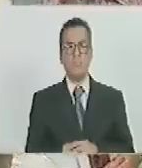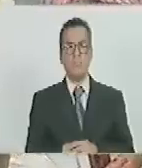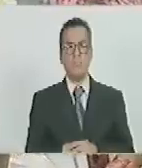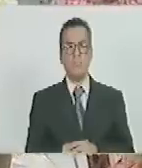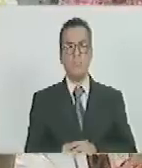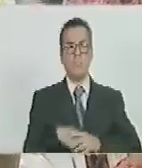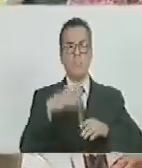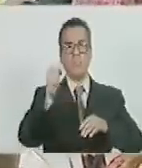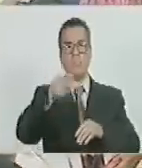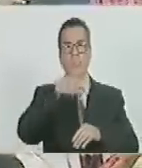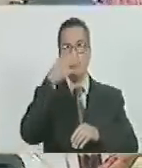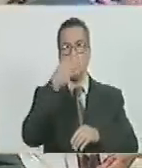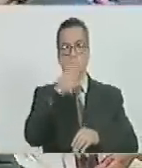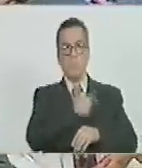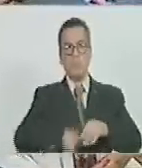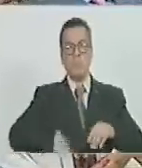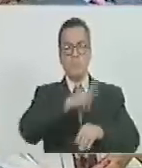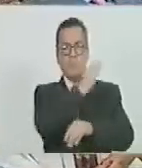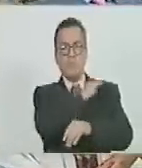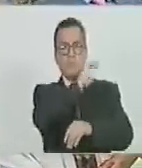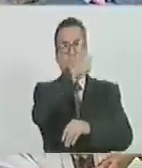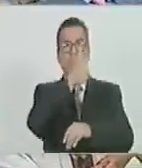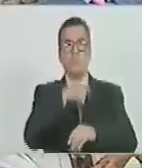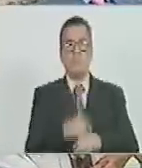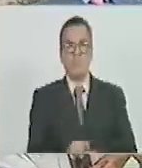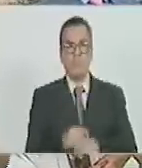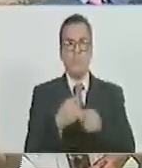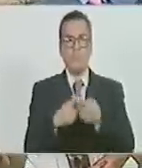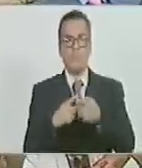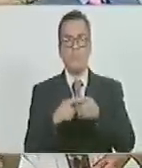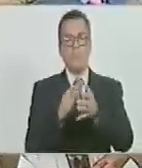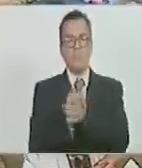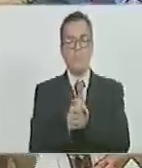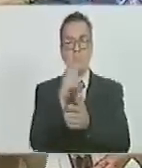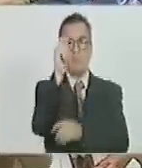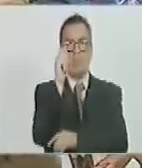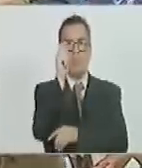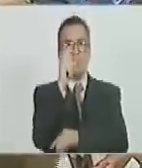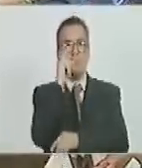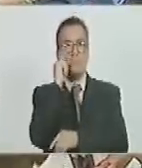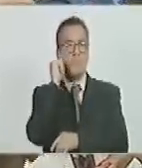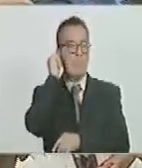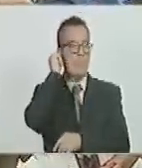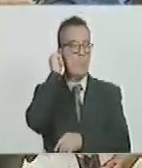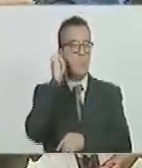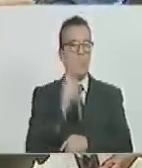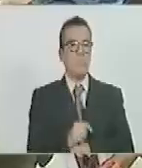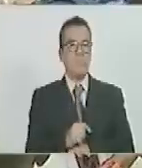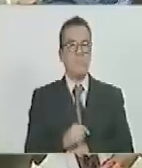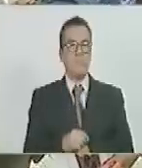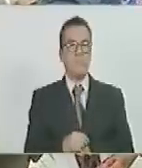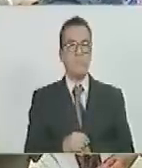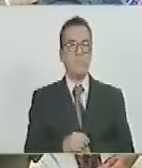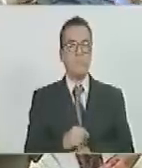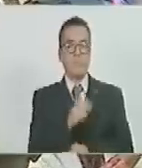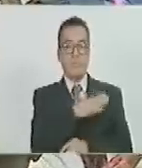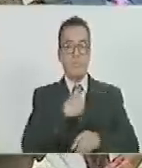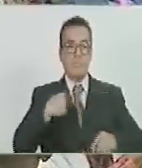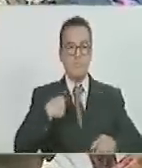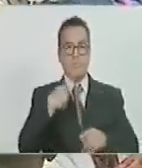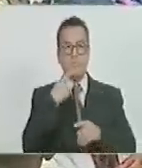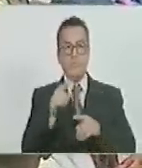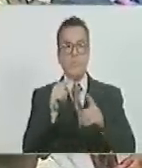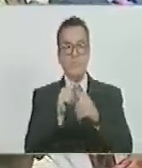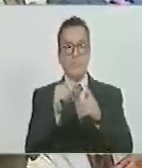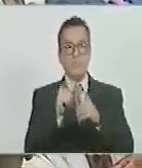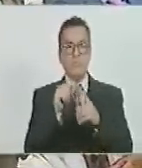Bueno, buenas tardes, presidente, junta directiva, además, colegas, diputados y diputadas. Quise tomar este